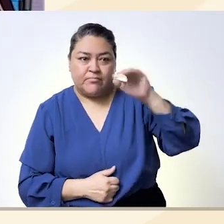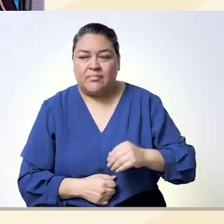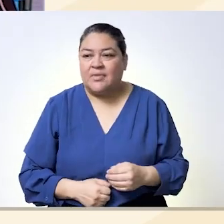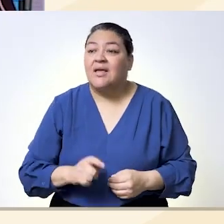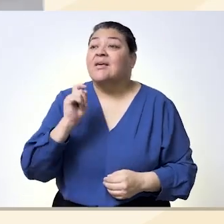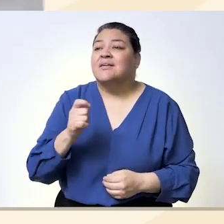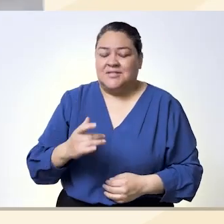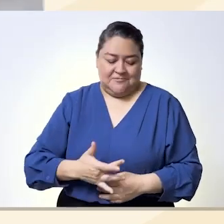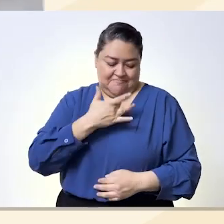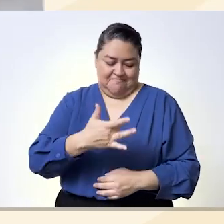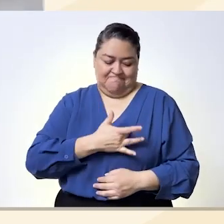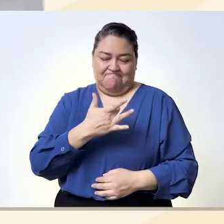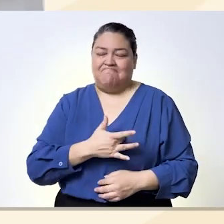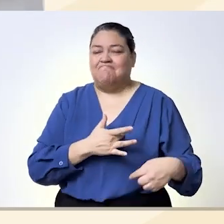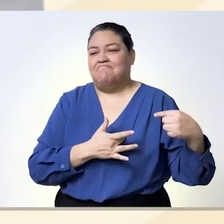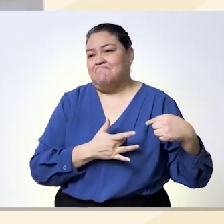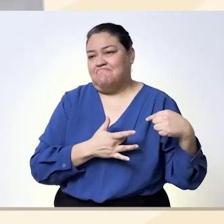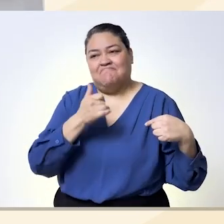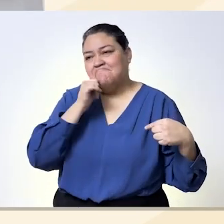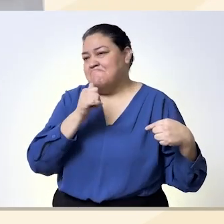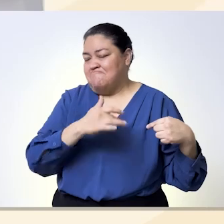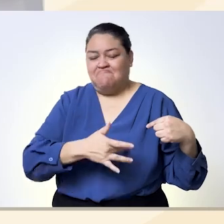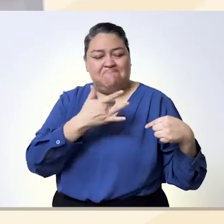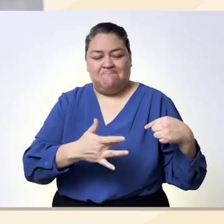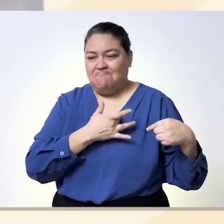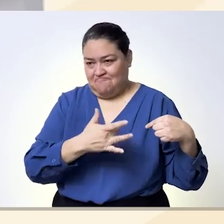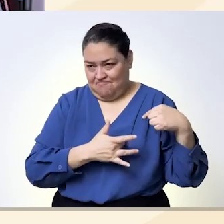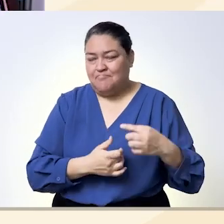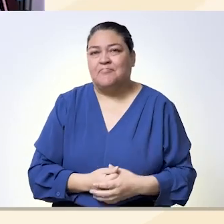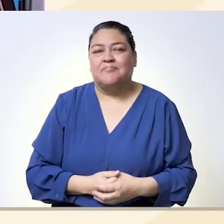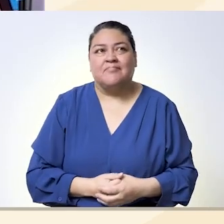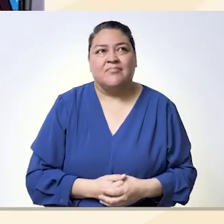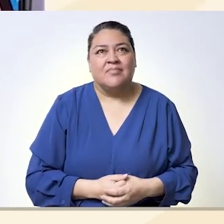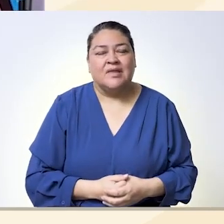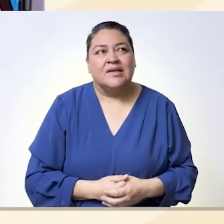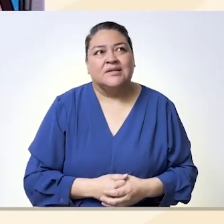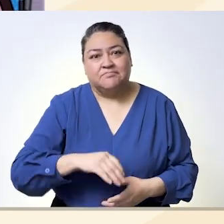Yo, Honrar tus emociones. Honrar emociones. Honrar, sí.